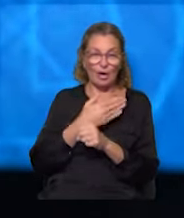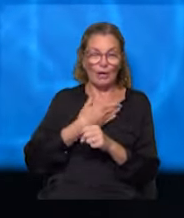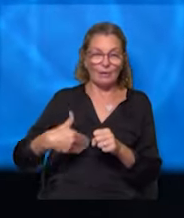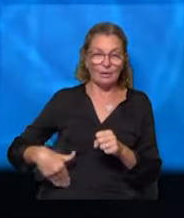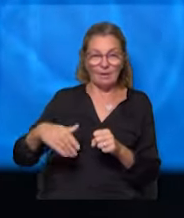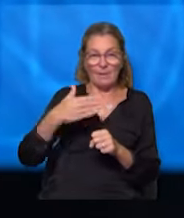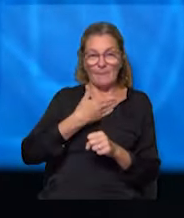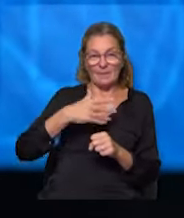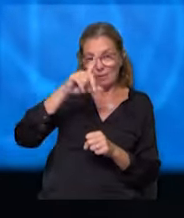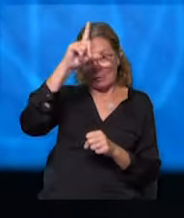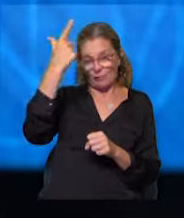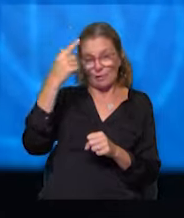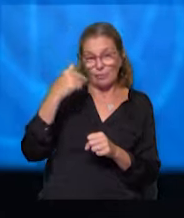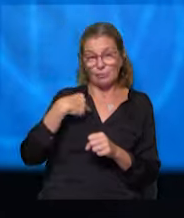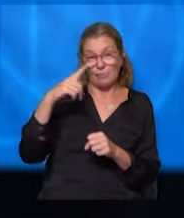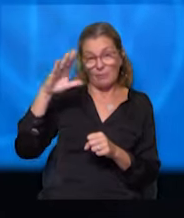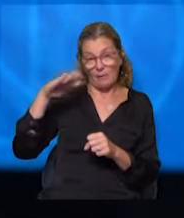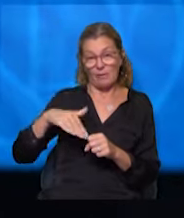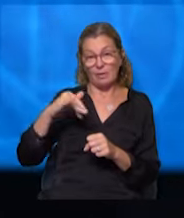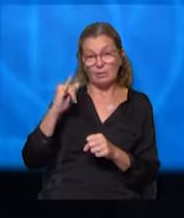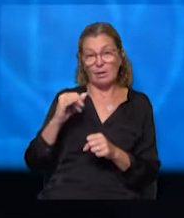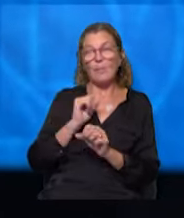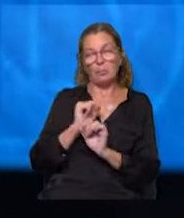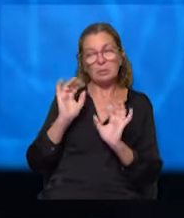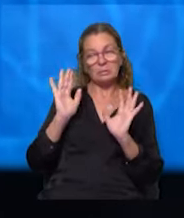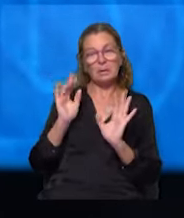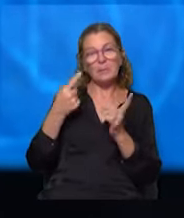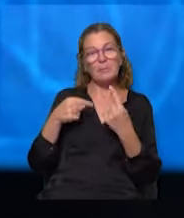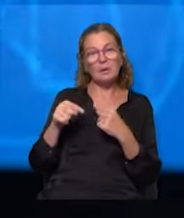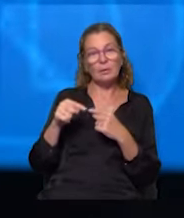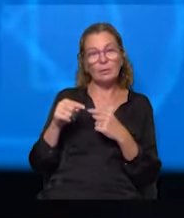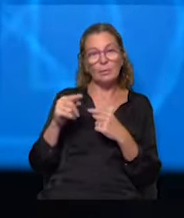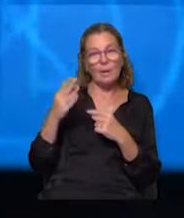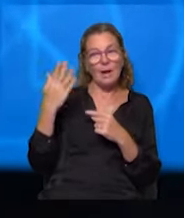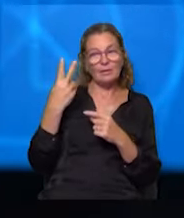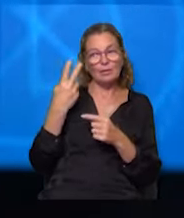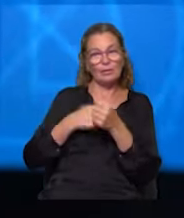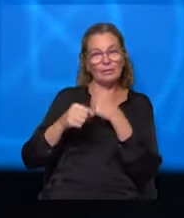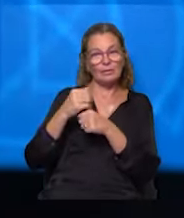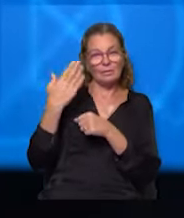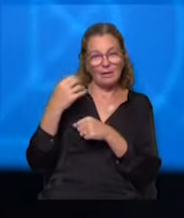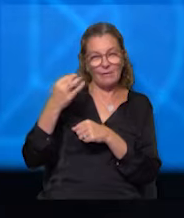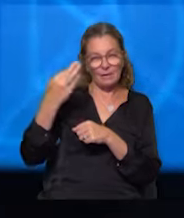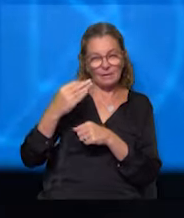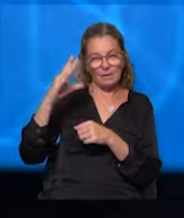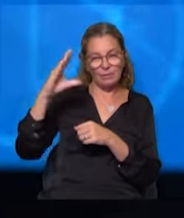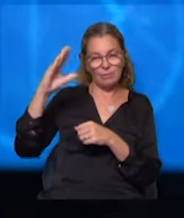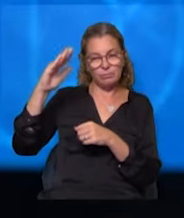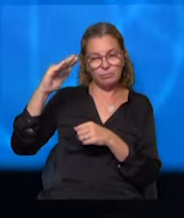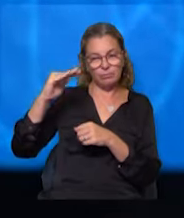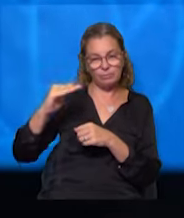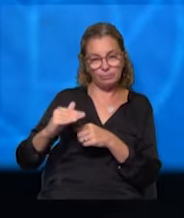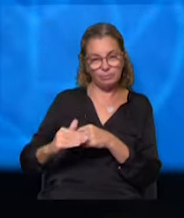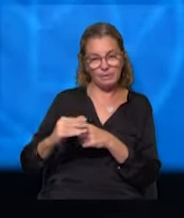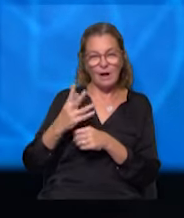presidente hoy estuviera más baja sí puede ser pero no es la que era hace dos años hubo realmente un deterioro